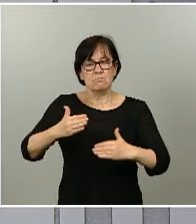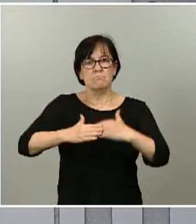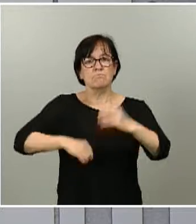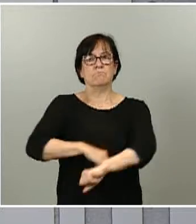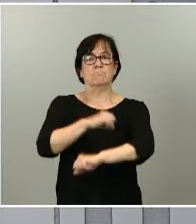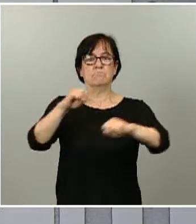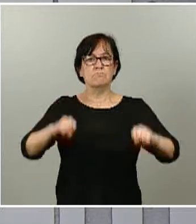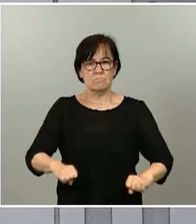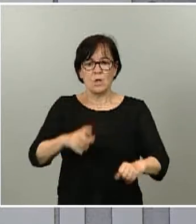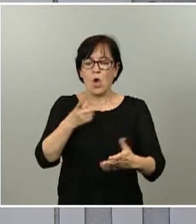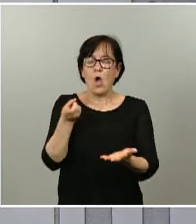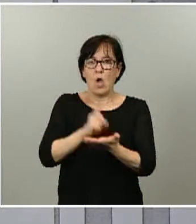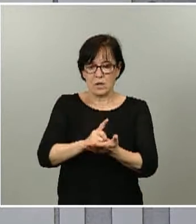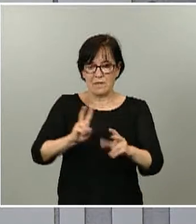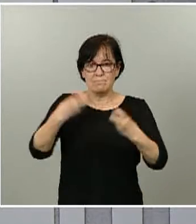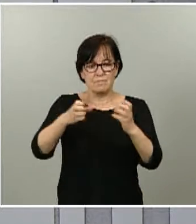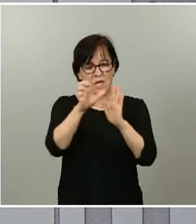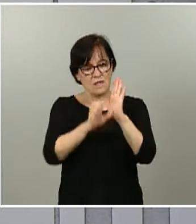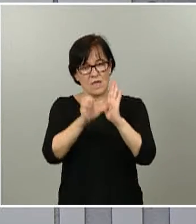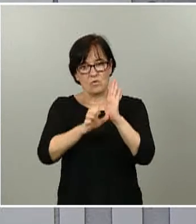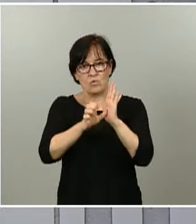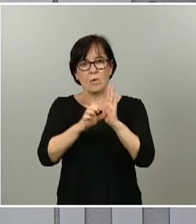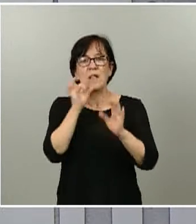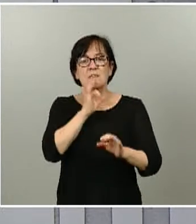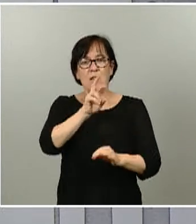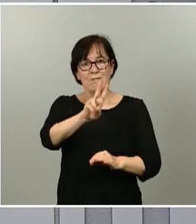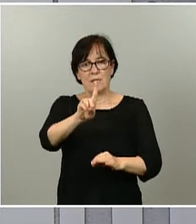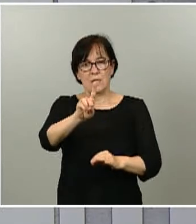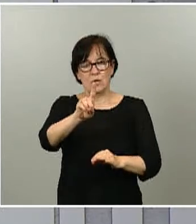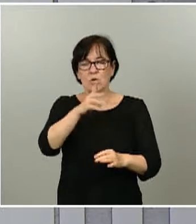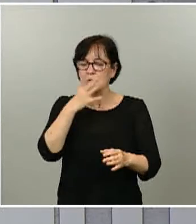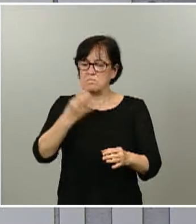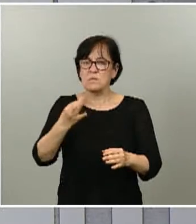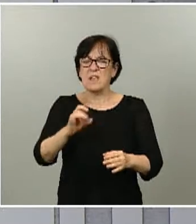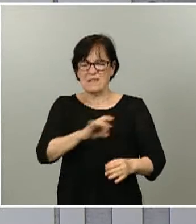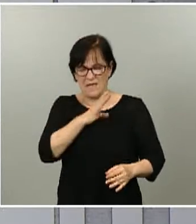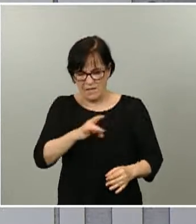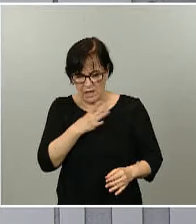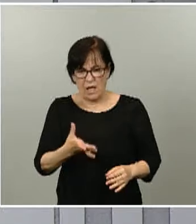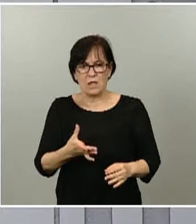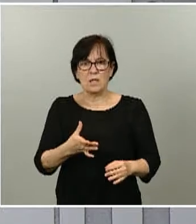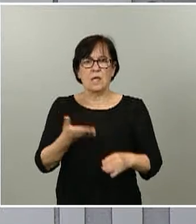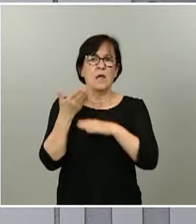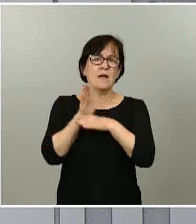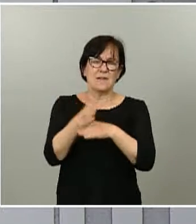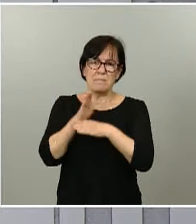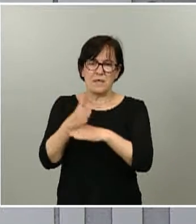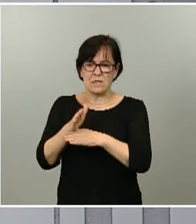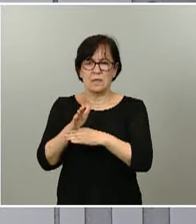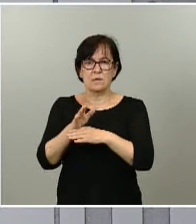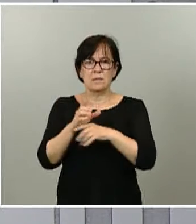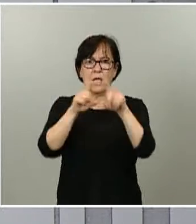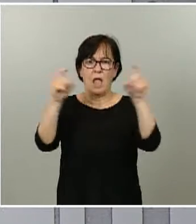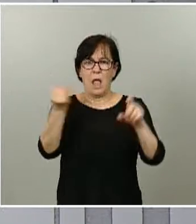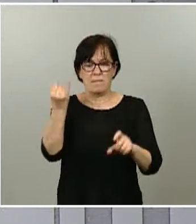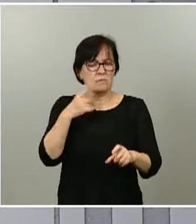un nuevo estatuto para el siglo XXI y estoy convencida de que sindicatos y representantes de empresarios